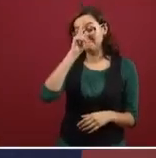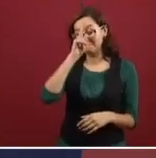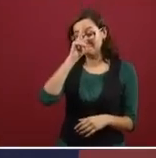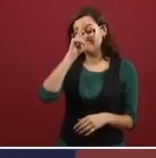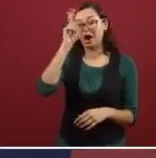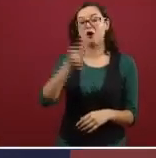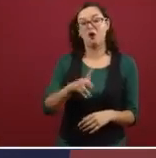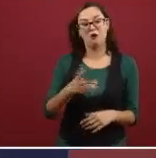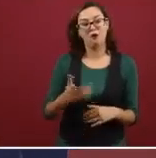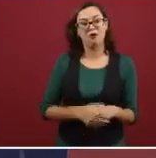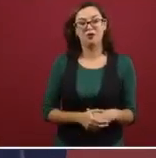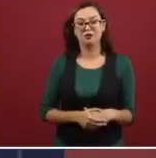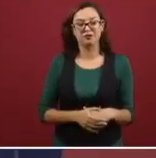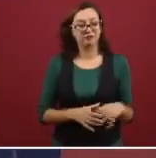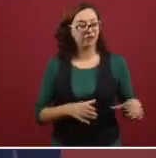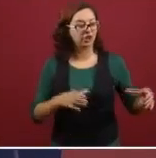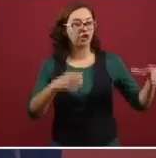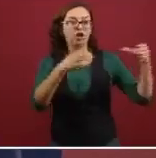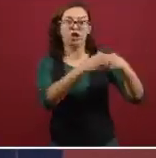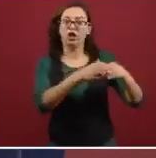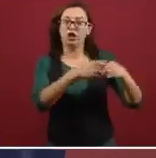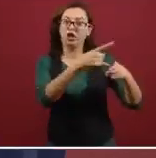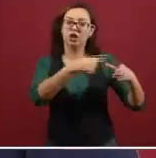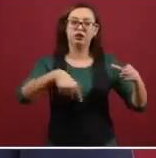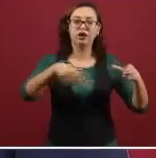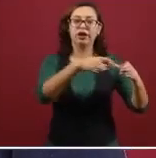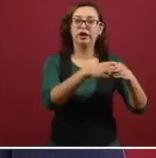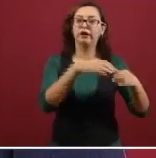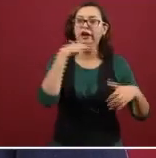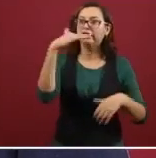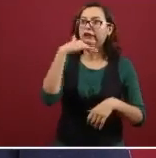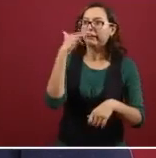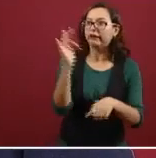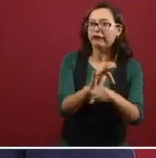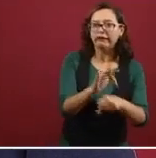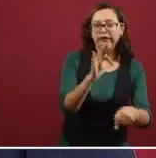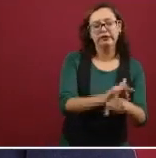están defendiendo esa corrupción.